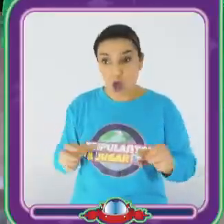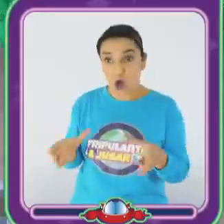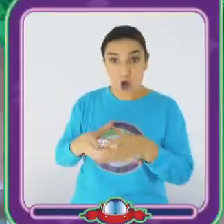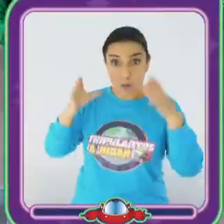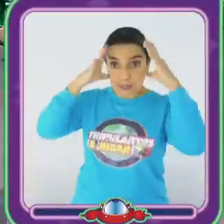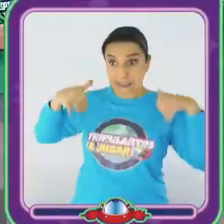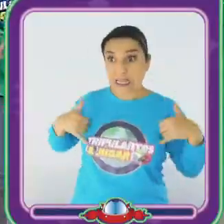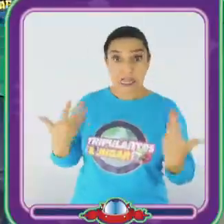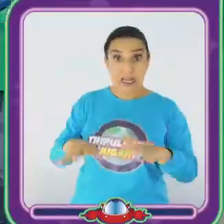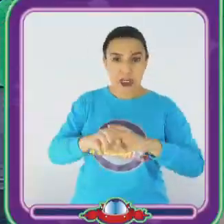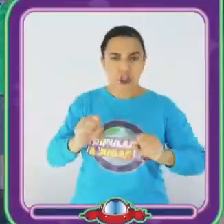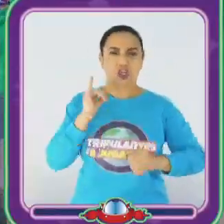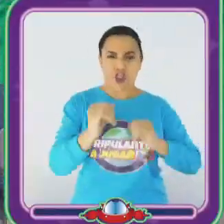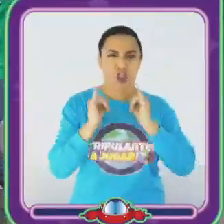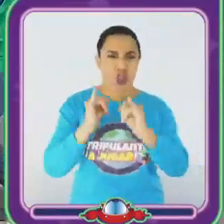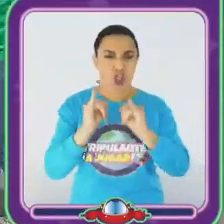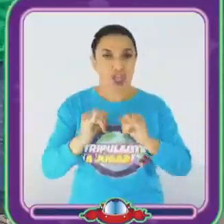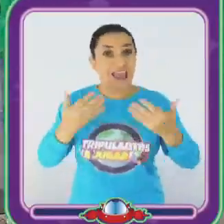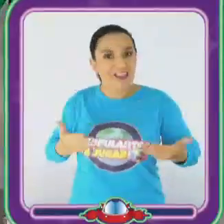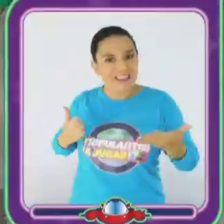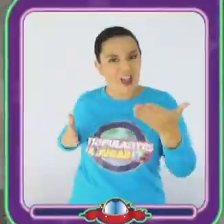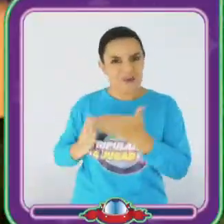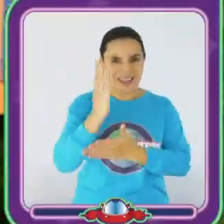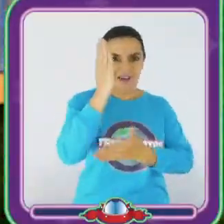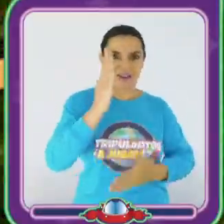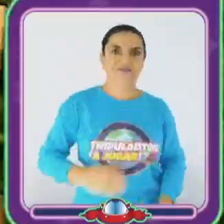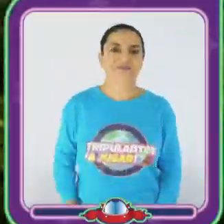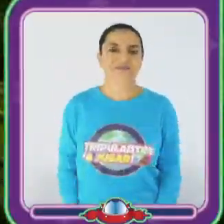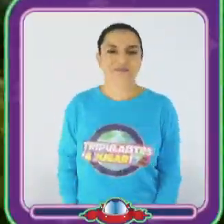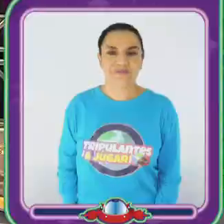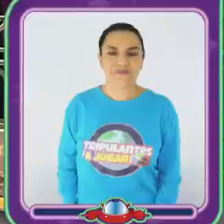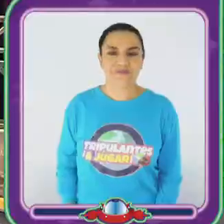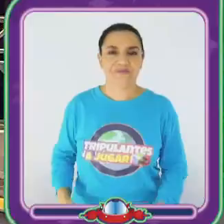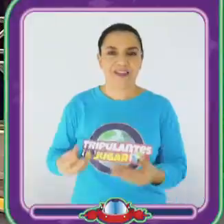dispuesto. ¿Tripulación lista? Entonces, comenzamos.